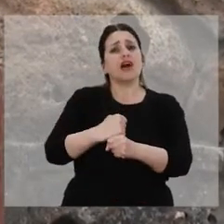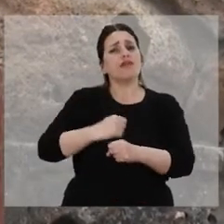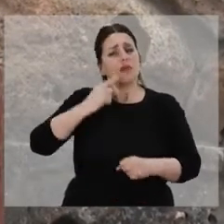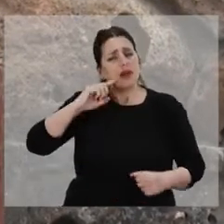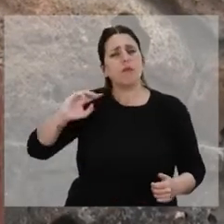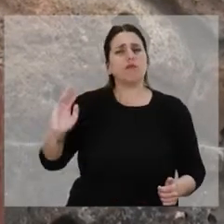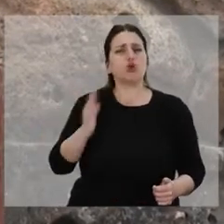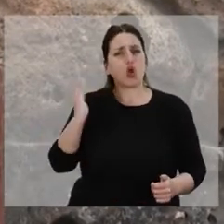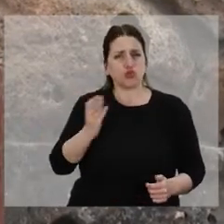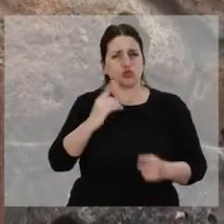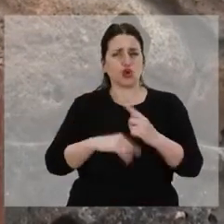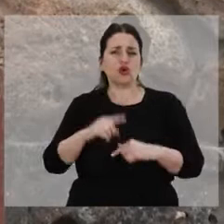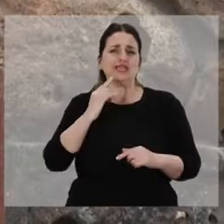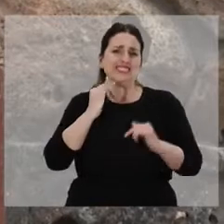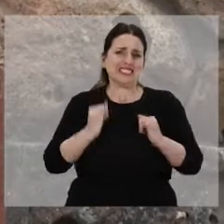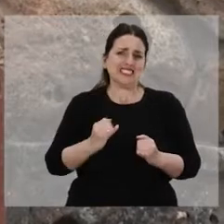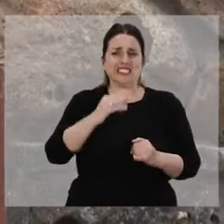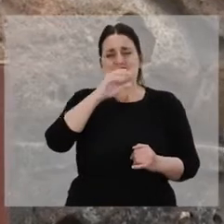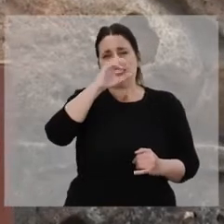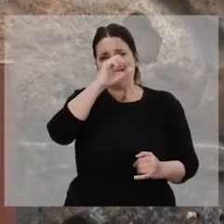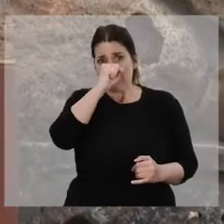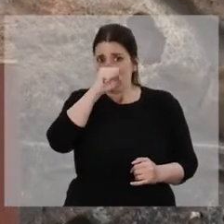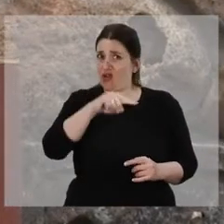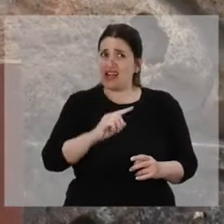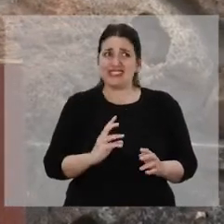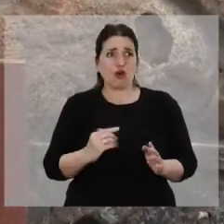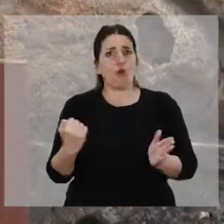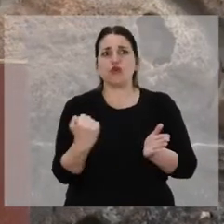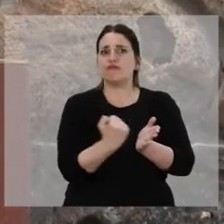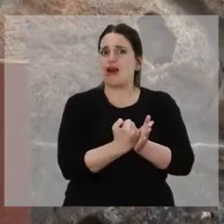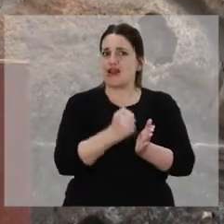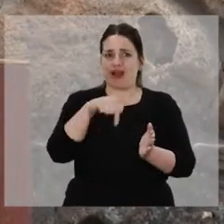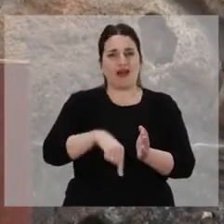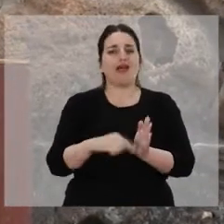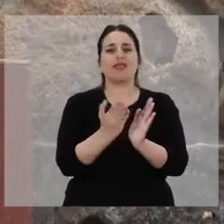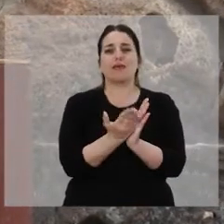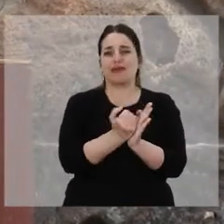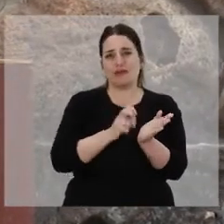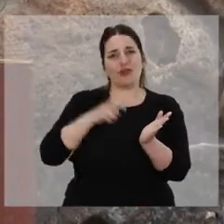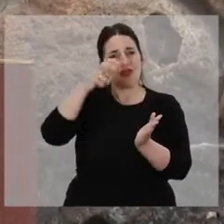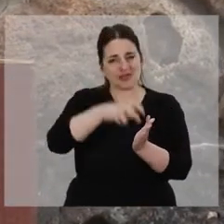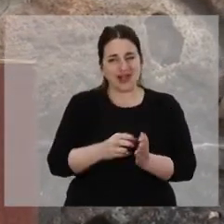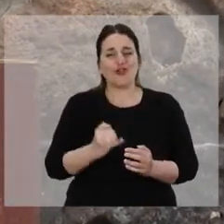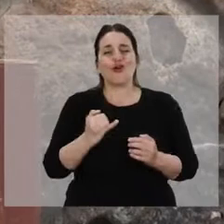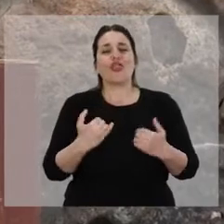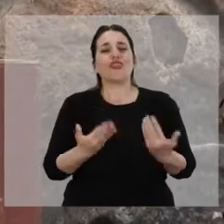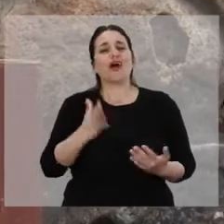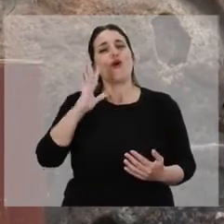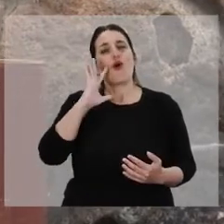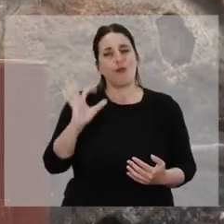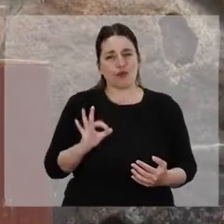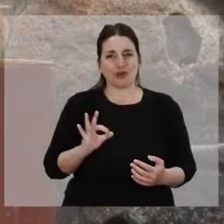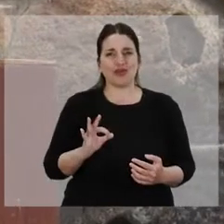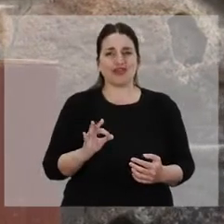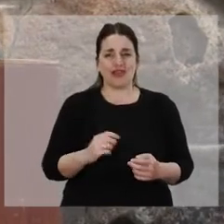Estamos trabajando para que esa producción citrícola, que es un sello, que es una marca de este departamento, tenga